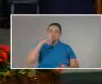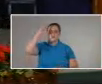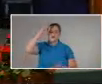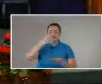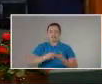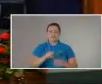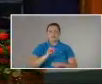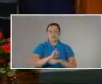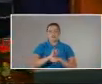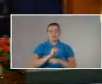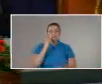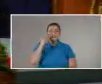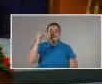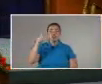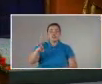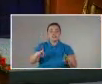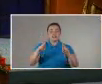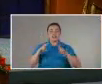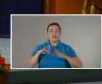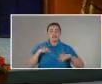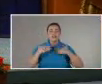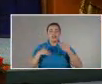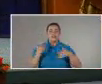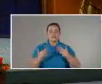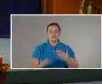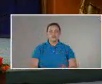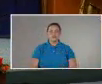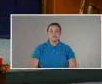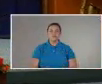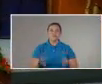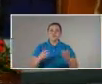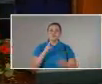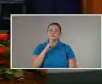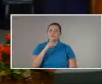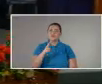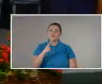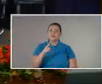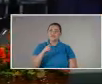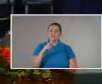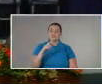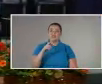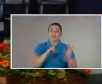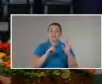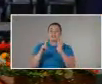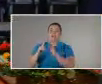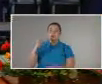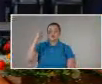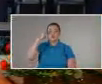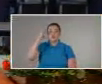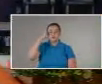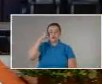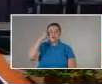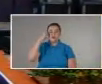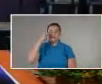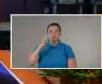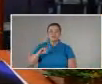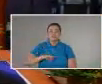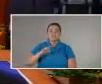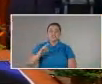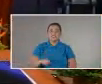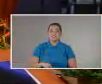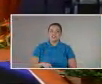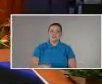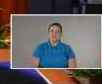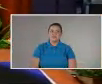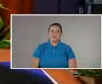la iglesia el Señor le regala el gozo. Y como dice el apóstol Pablo, estamos en